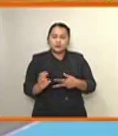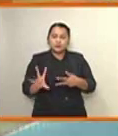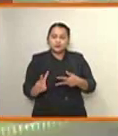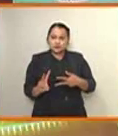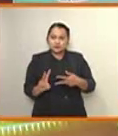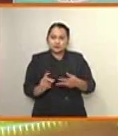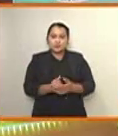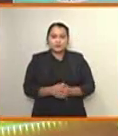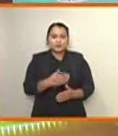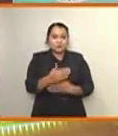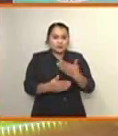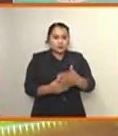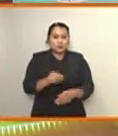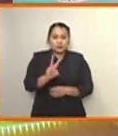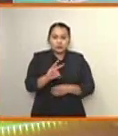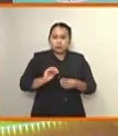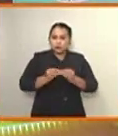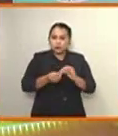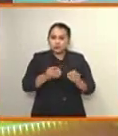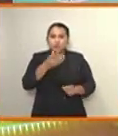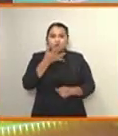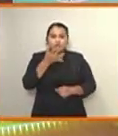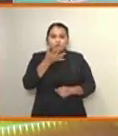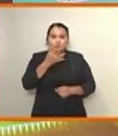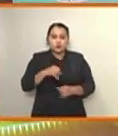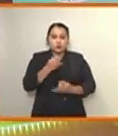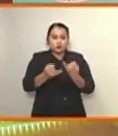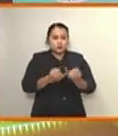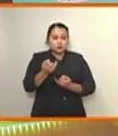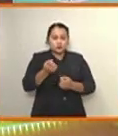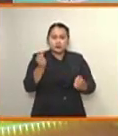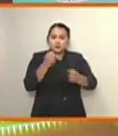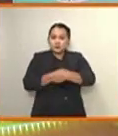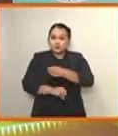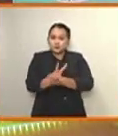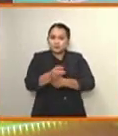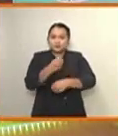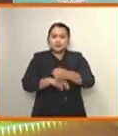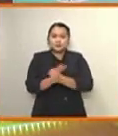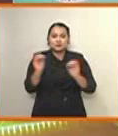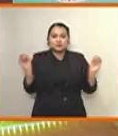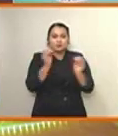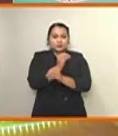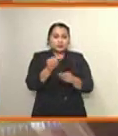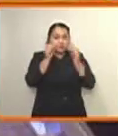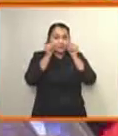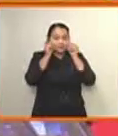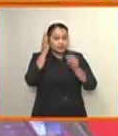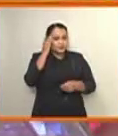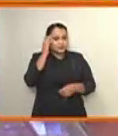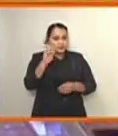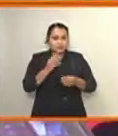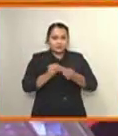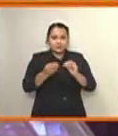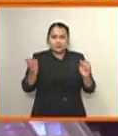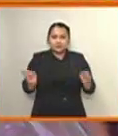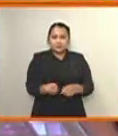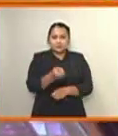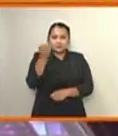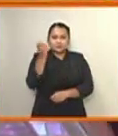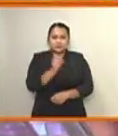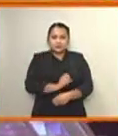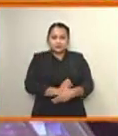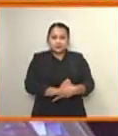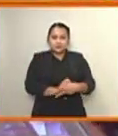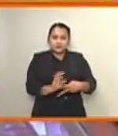17. Continuamos con tus dos números favoritos junto a premiados y premiados mix. Atentos porque se viene el primer número ganador, primer dígito y este es